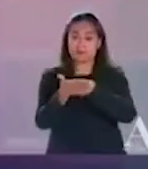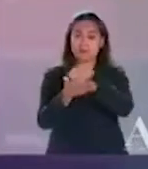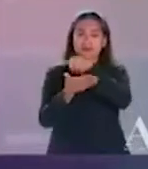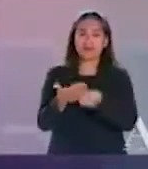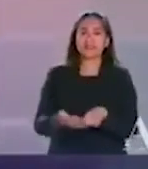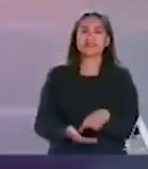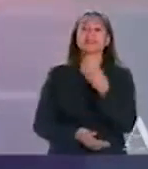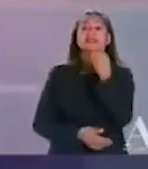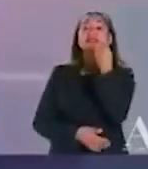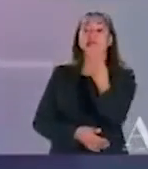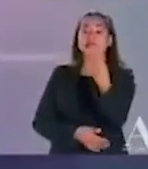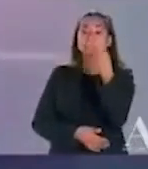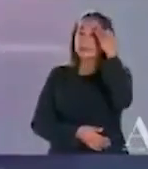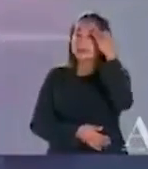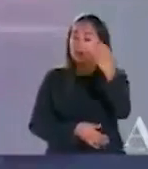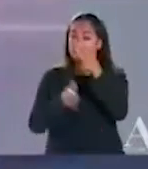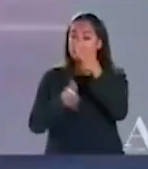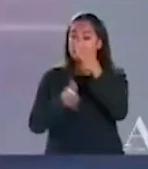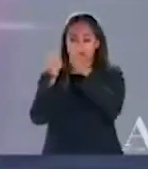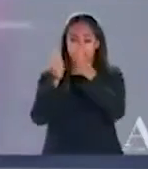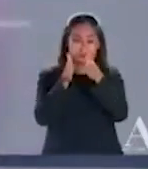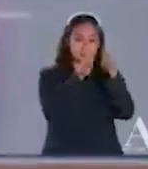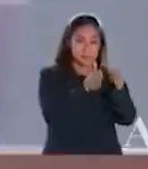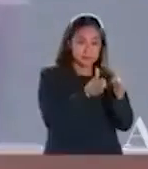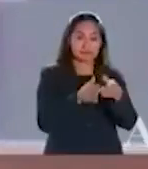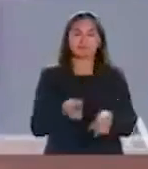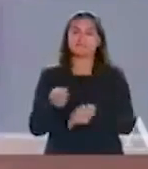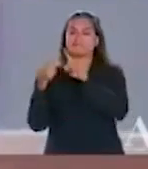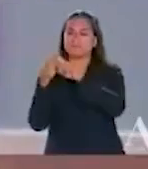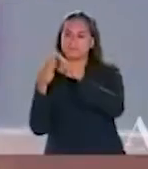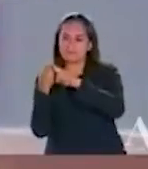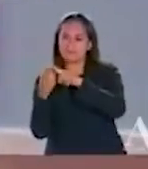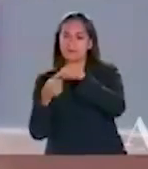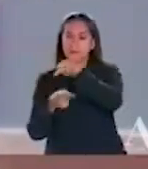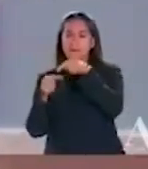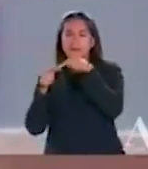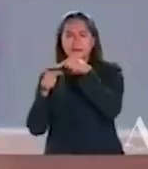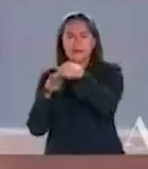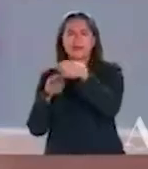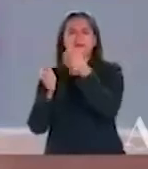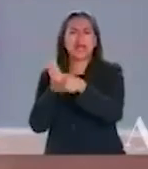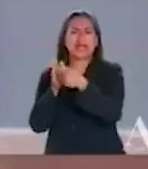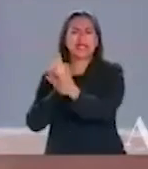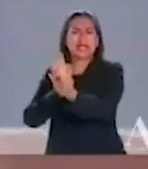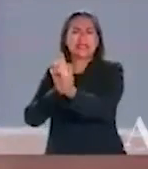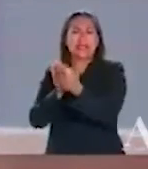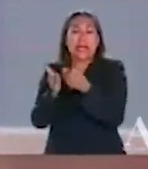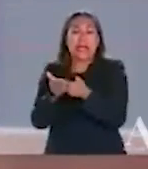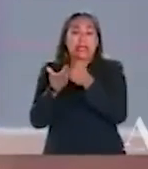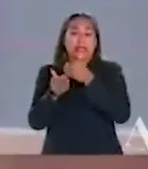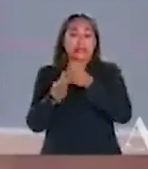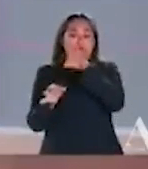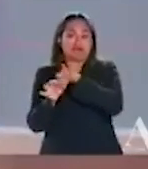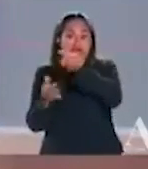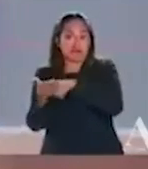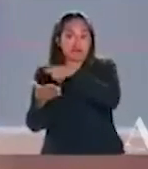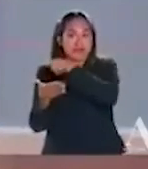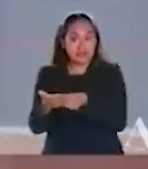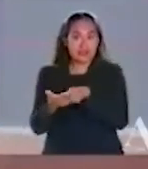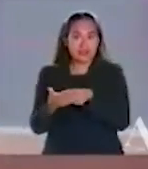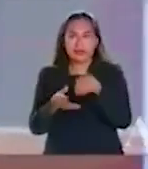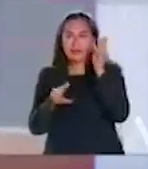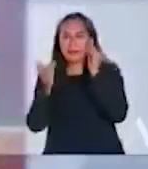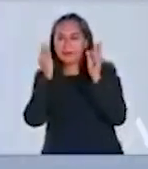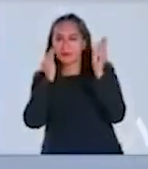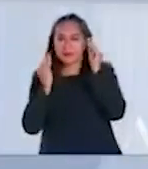jose antonio meade señaló que su visión para transformar a méxico con orden y rumbo incluye asegurarse que los delincuentes estén en la cárcel